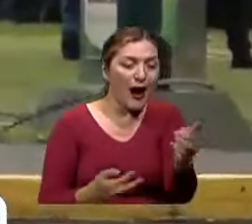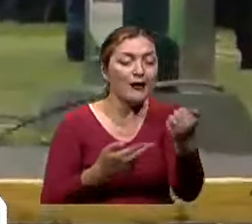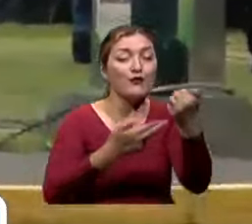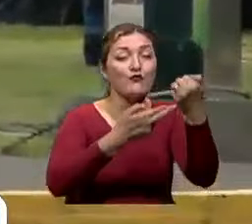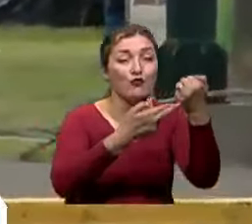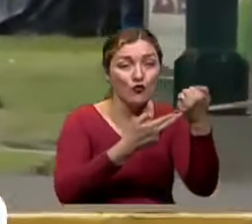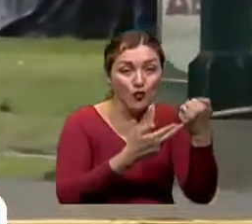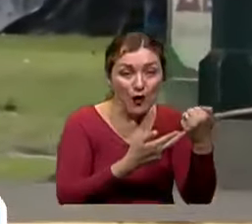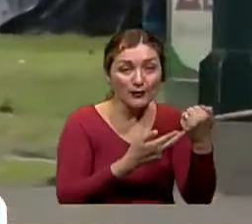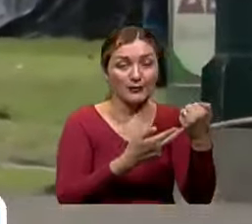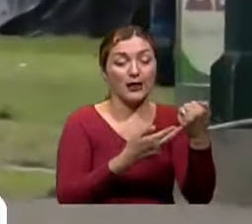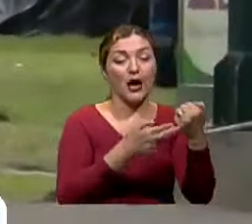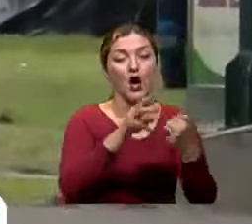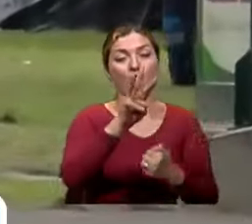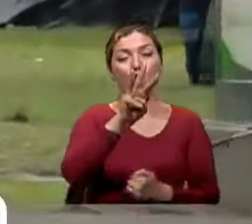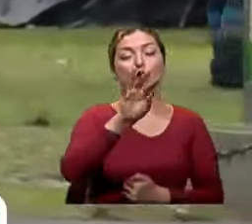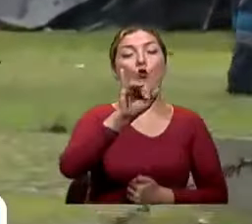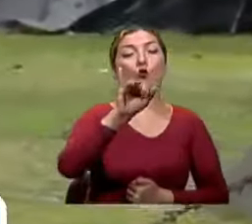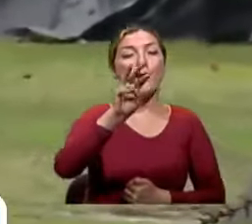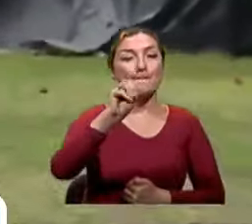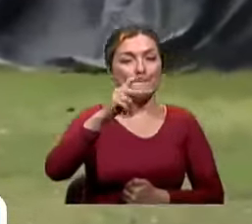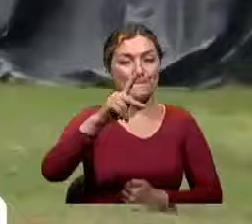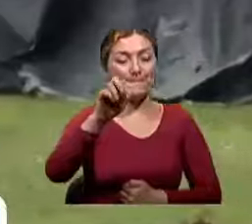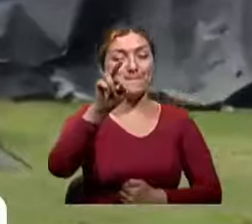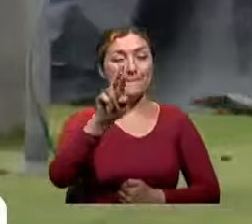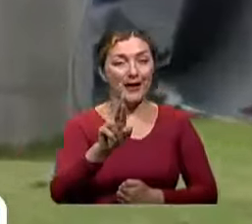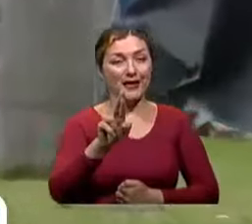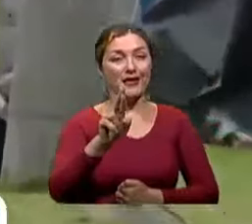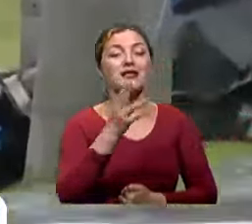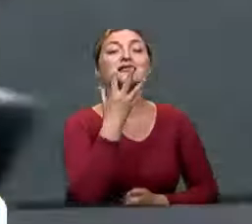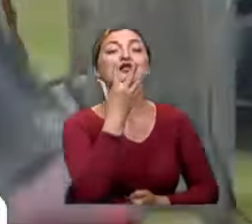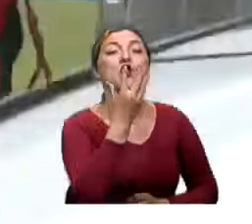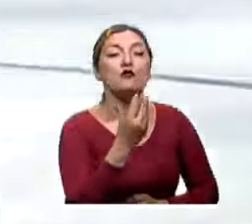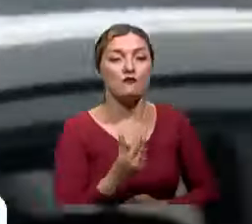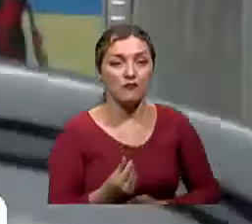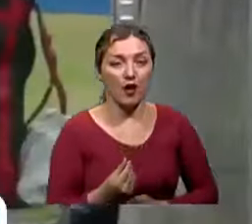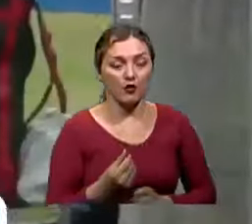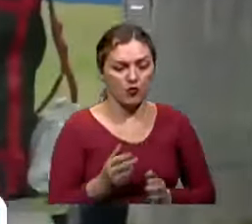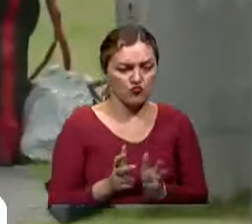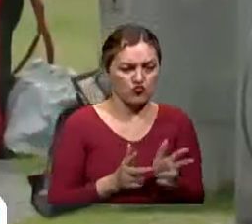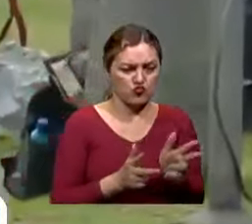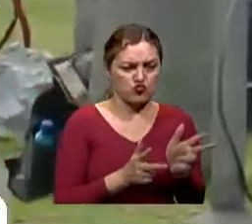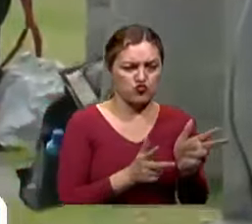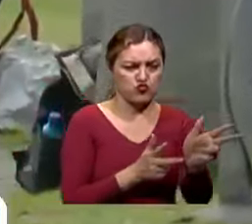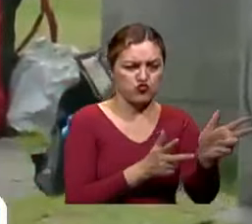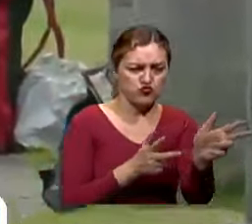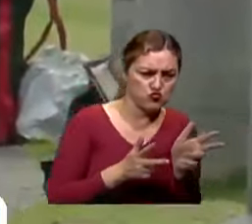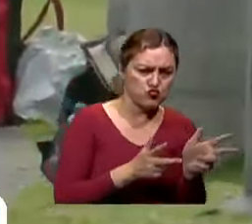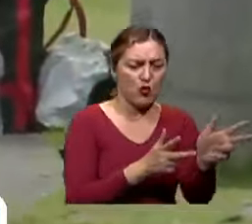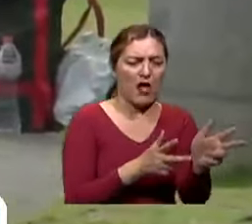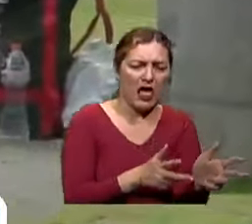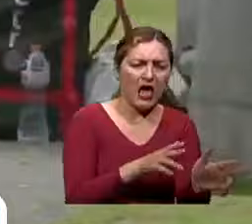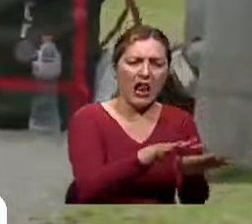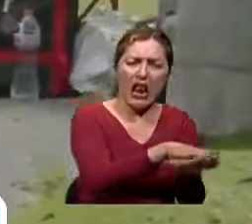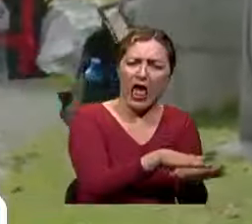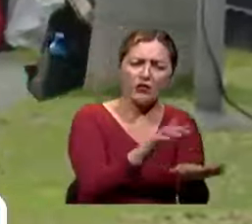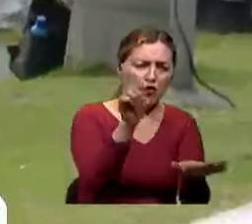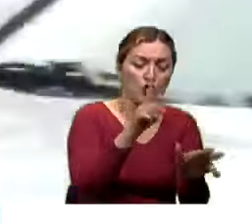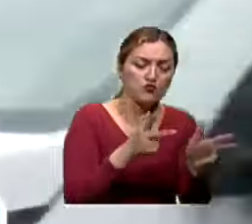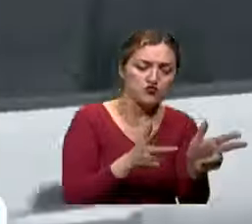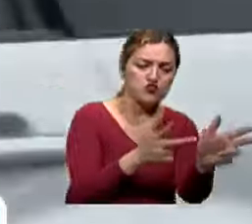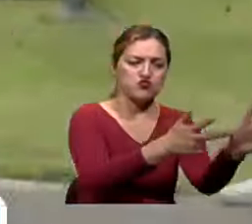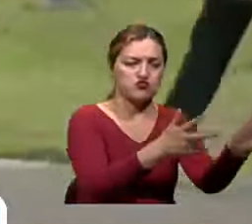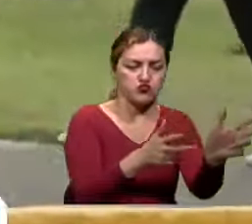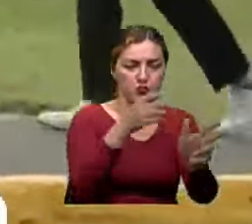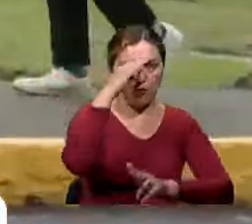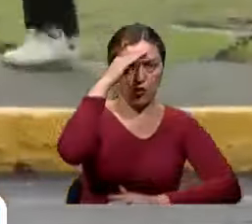reforzar tanto en la Wimper como en la República y el Alfaro para que el flujo que se va a cargar ahí tenga movilidad. Recordar a la ciudadanía